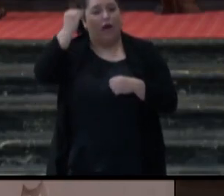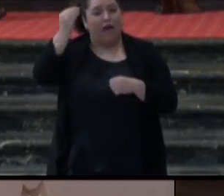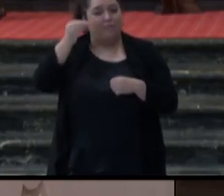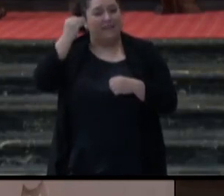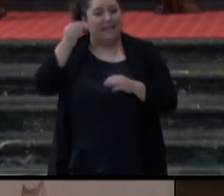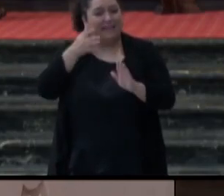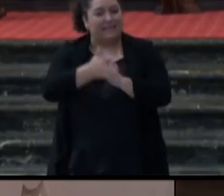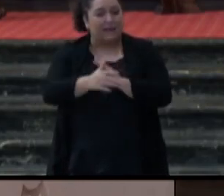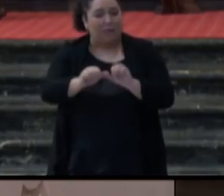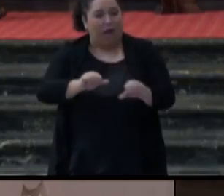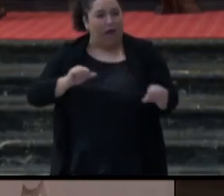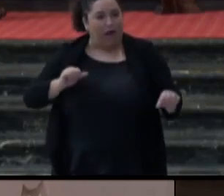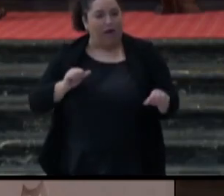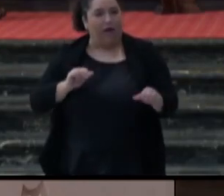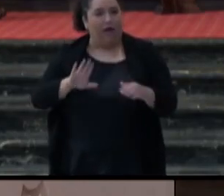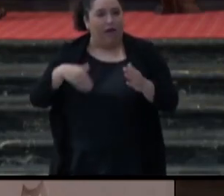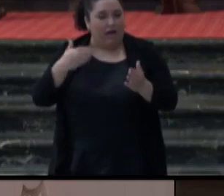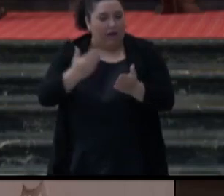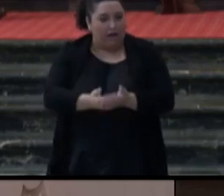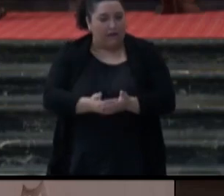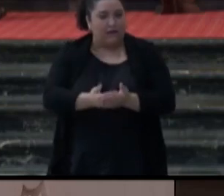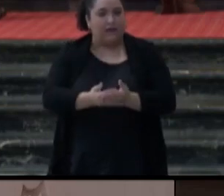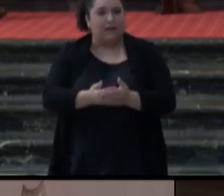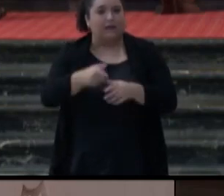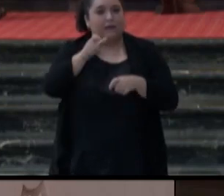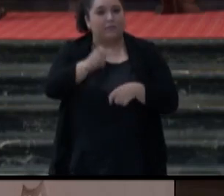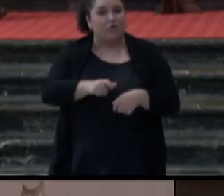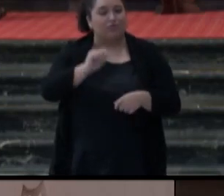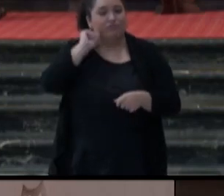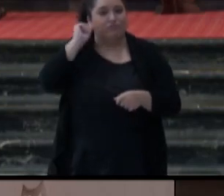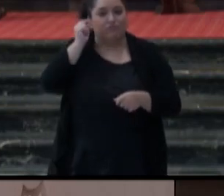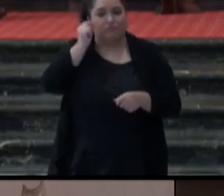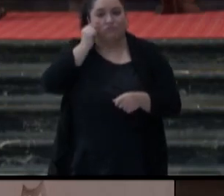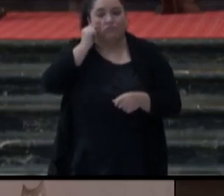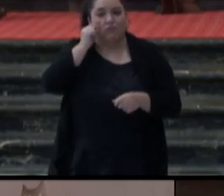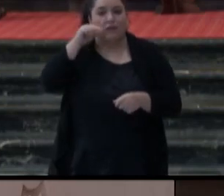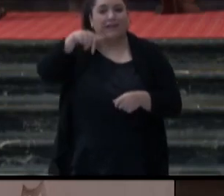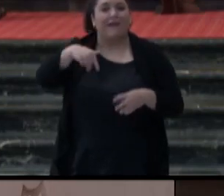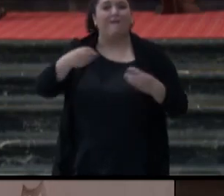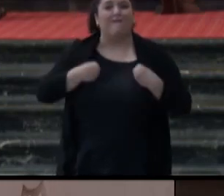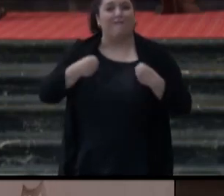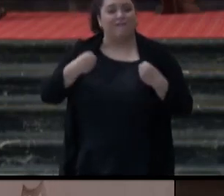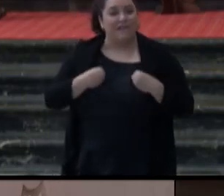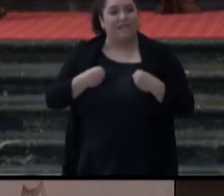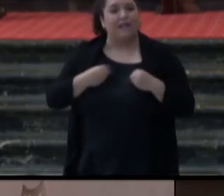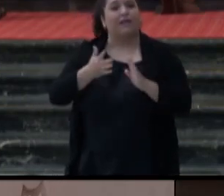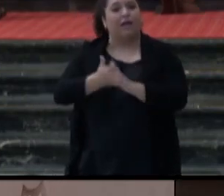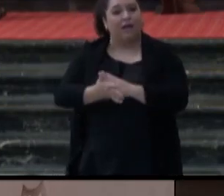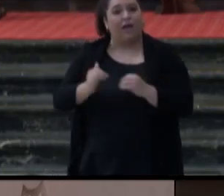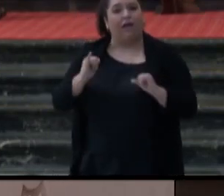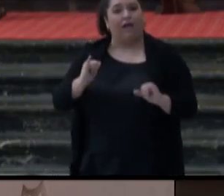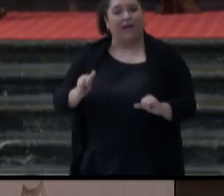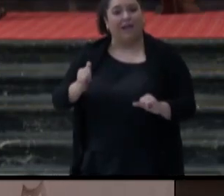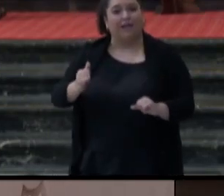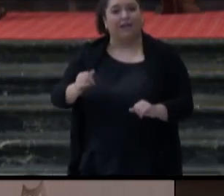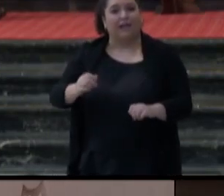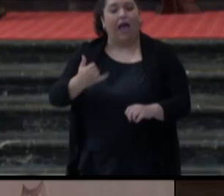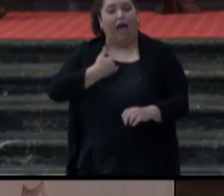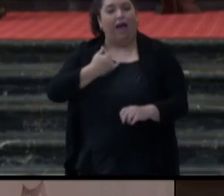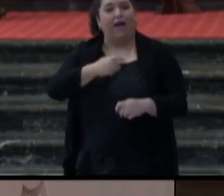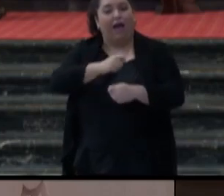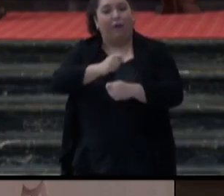la eternidad la persona se da cuenta de que su vida tiene sentido soy amado